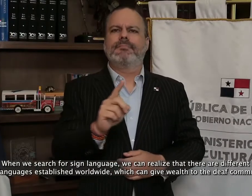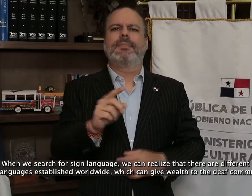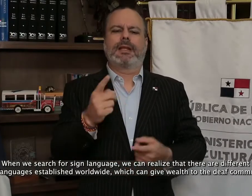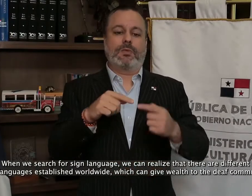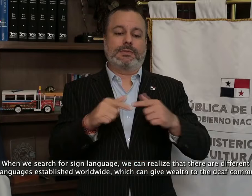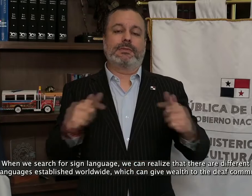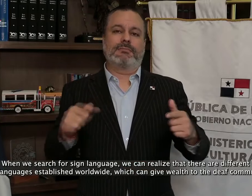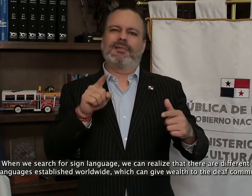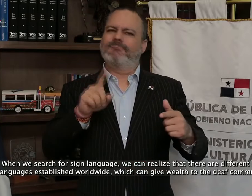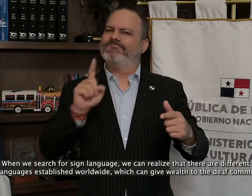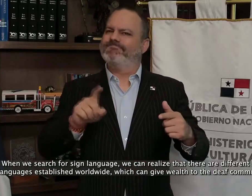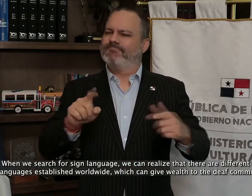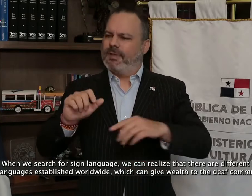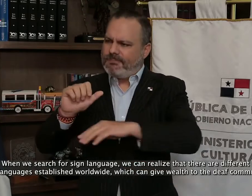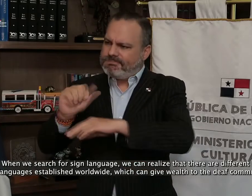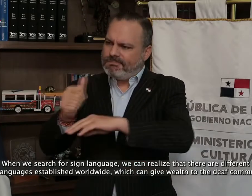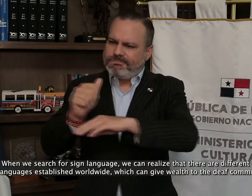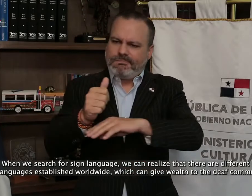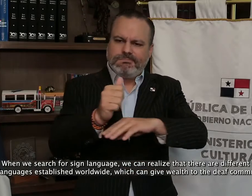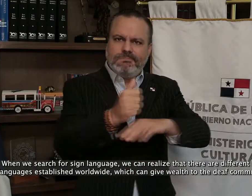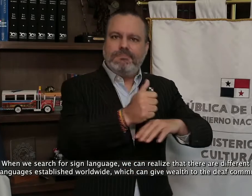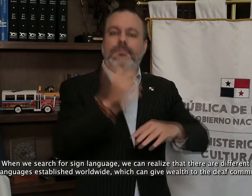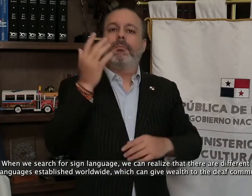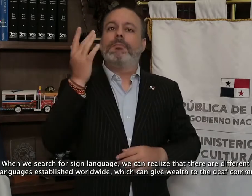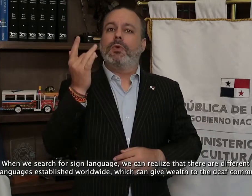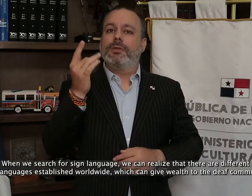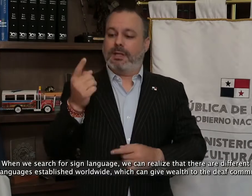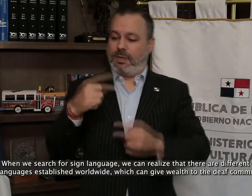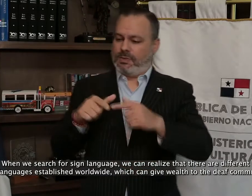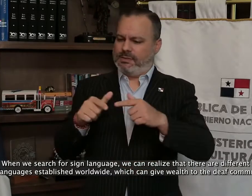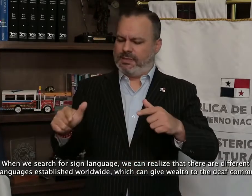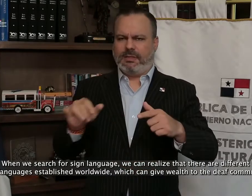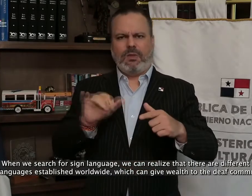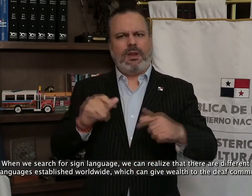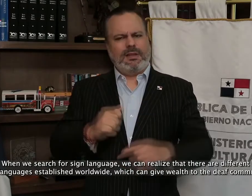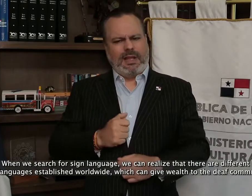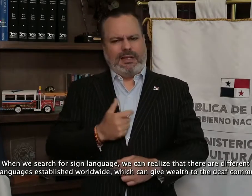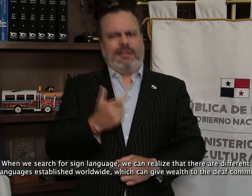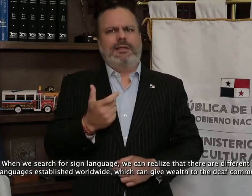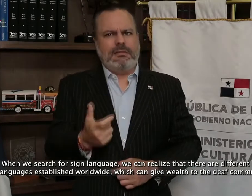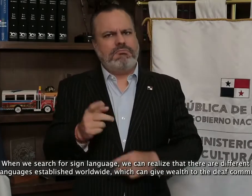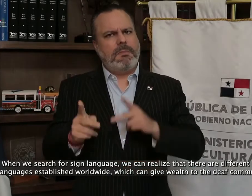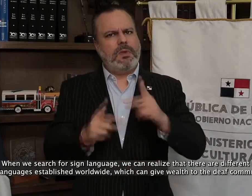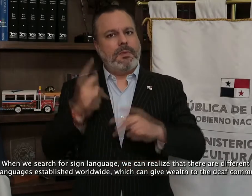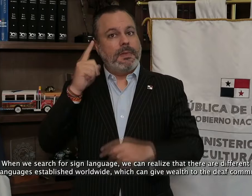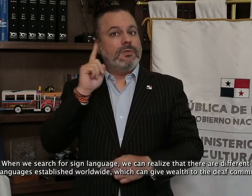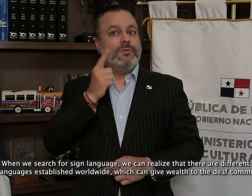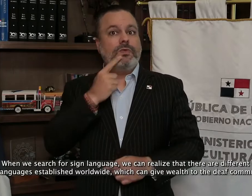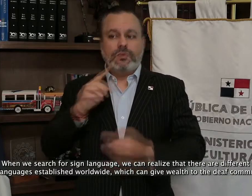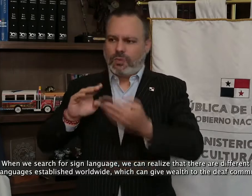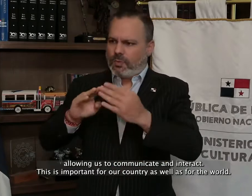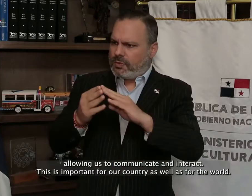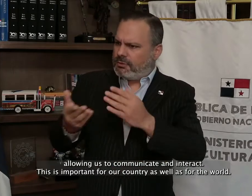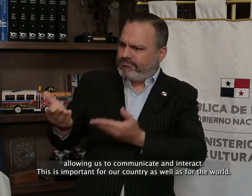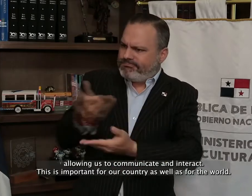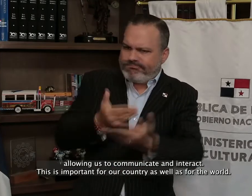gran importancia a nivel mundial. Cuando buscamos lengua de señas, podemos percatarnos que existen distintas lenguas